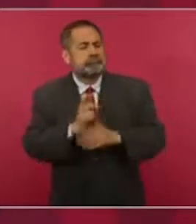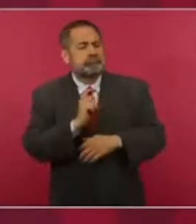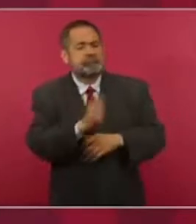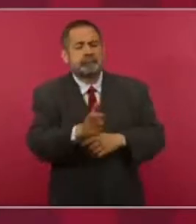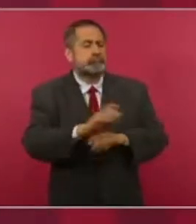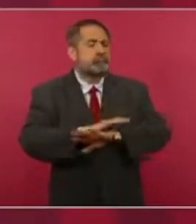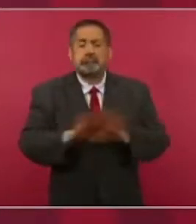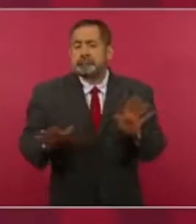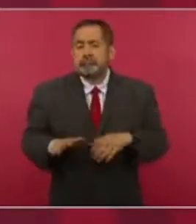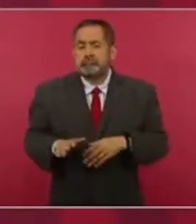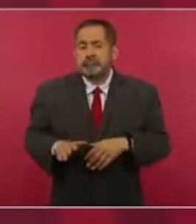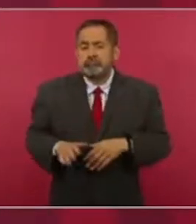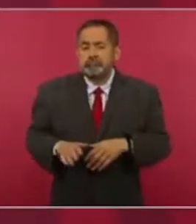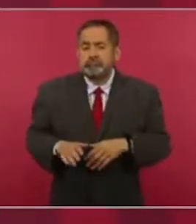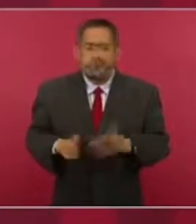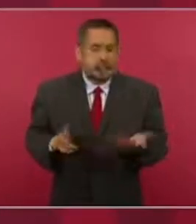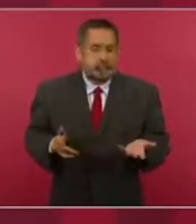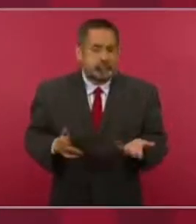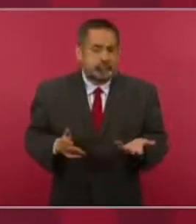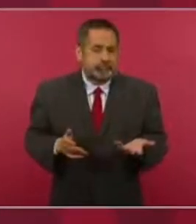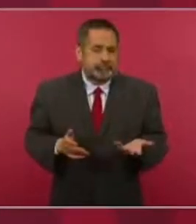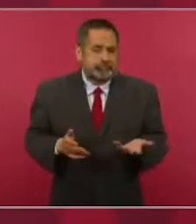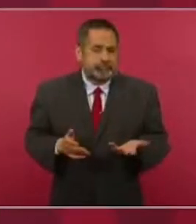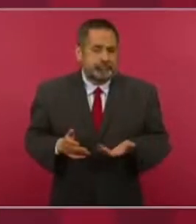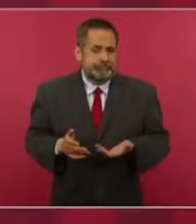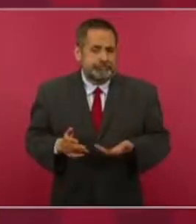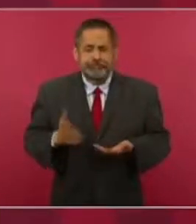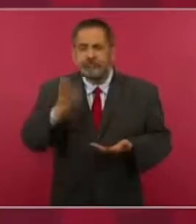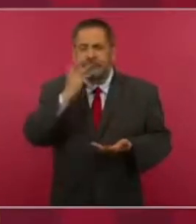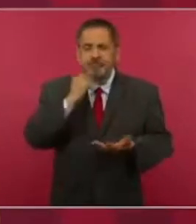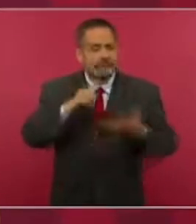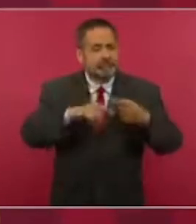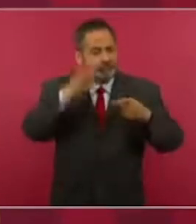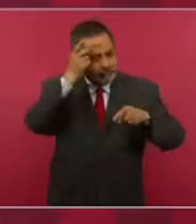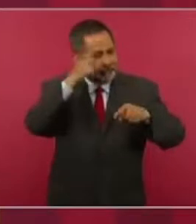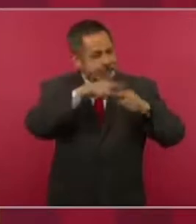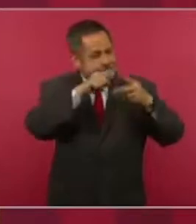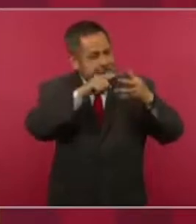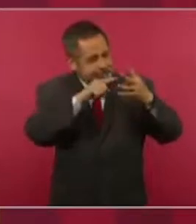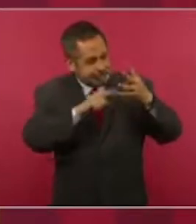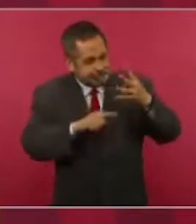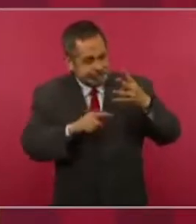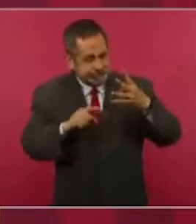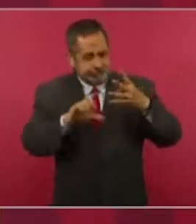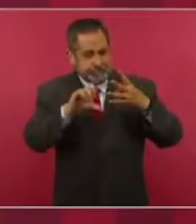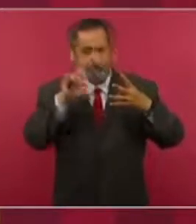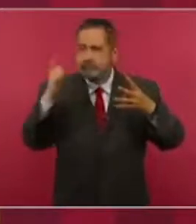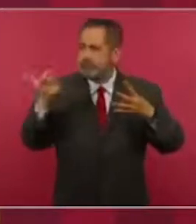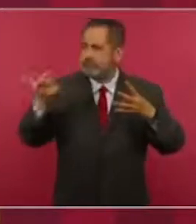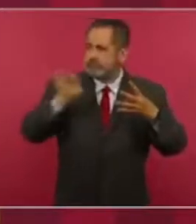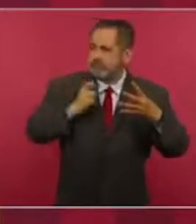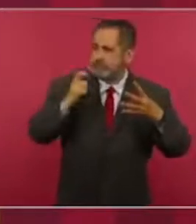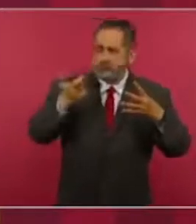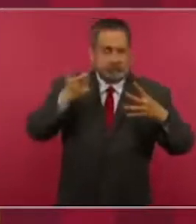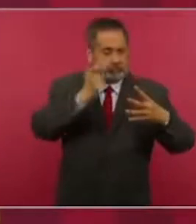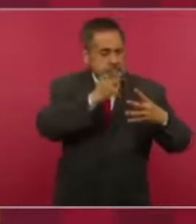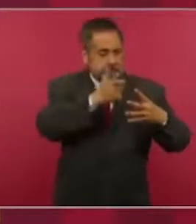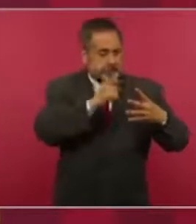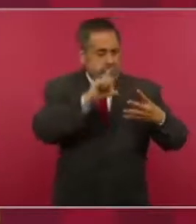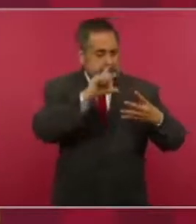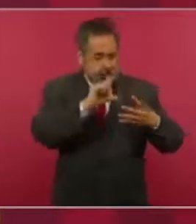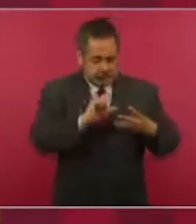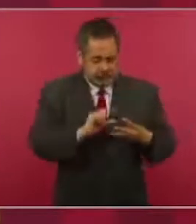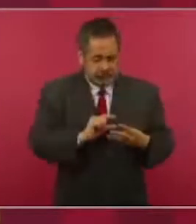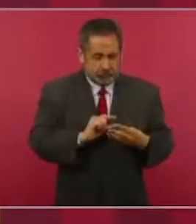prácticamente, porque es directo. Entonces, pocas